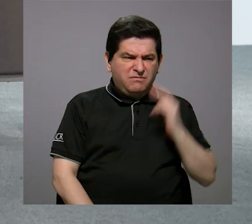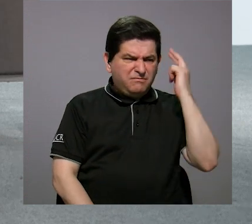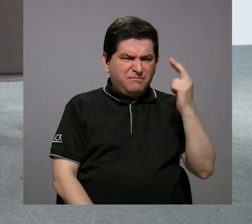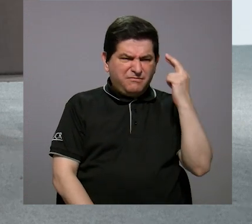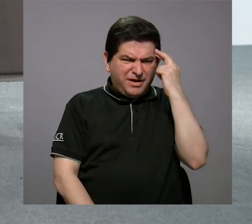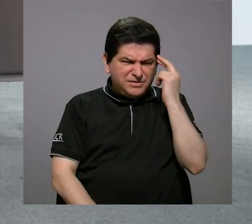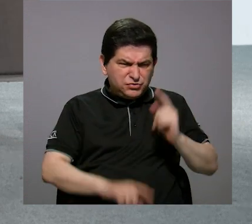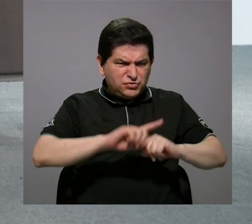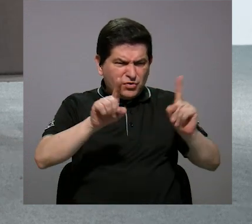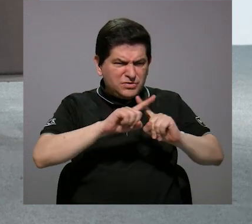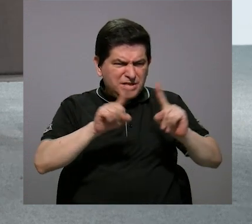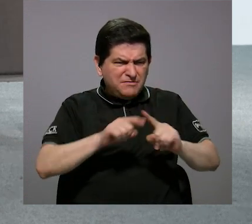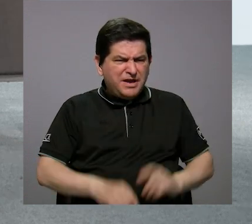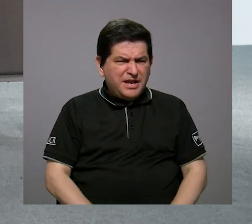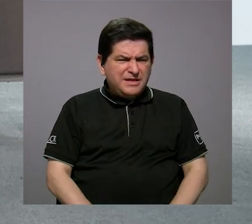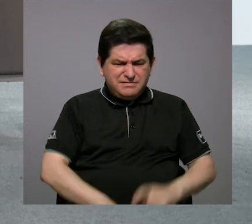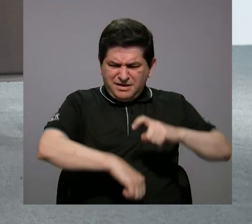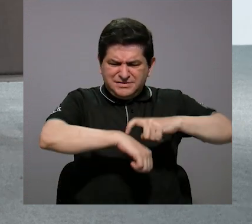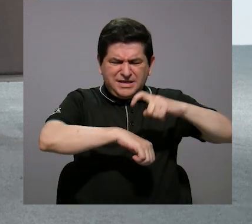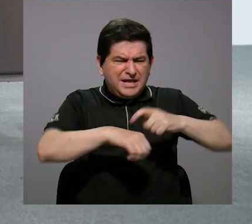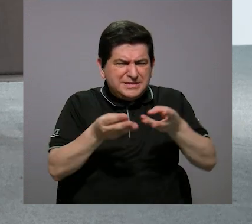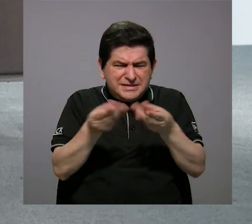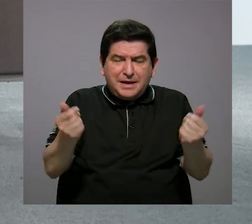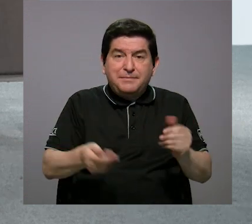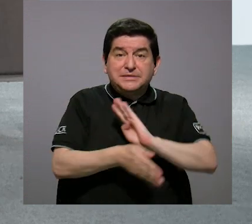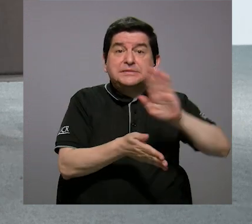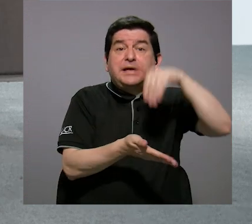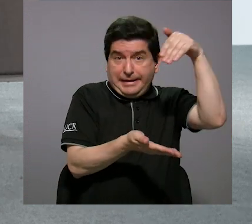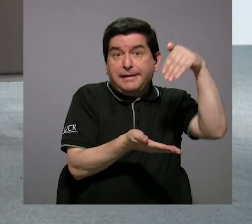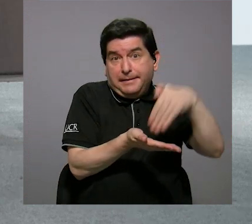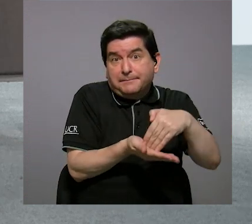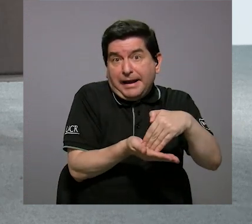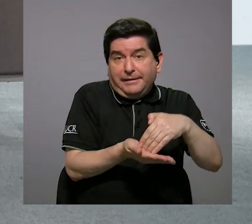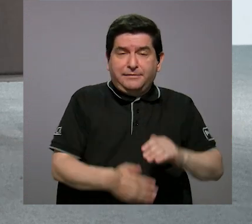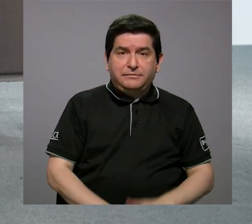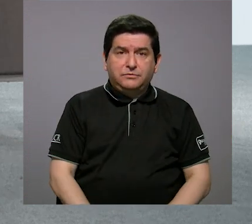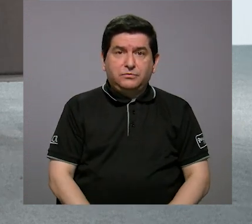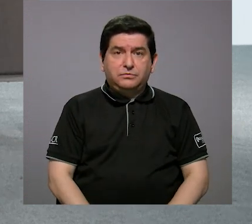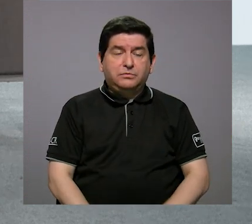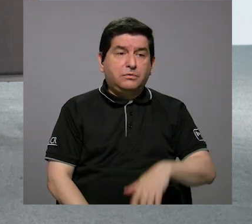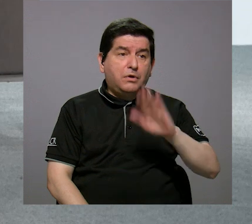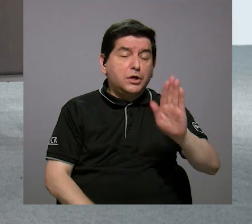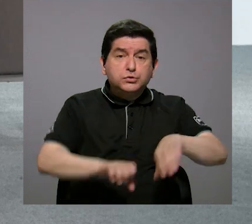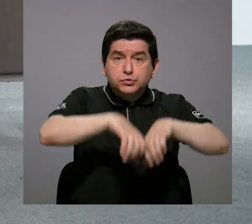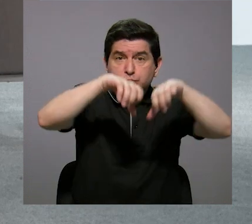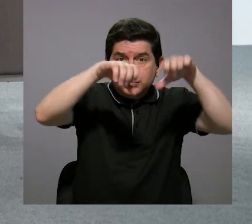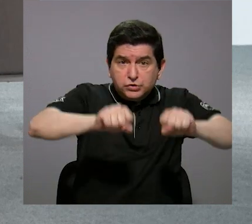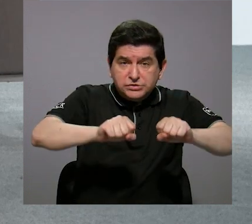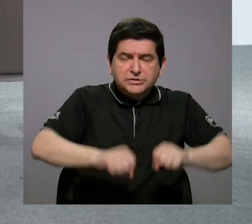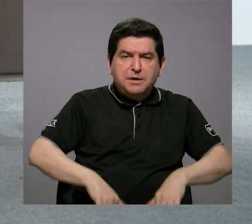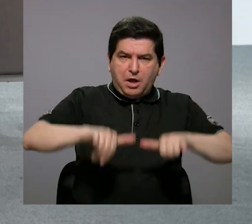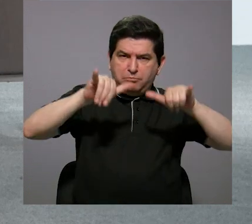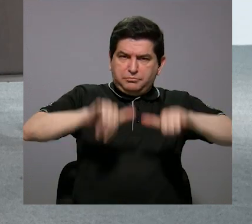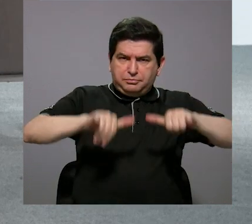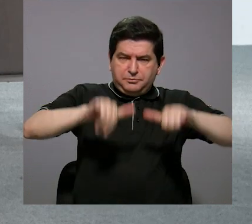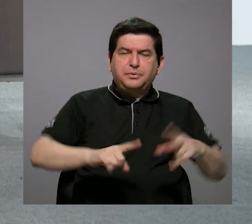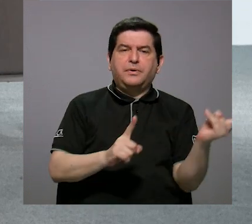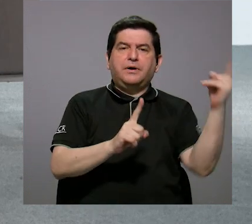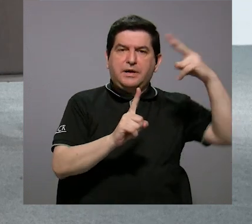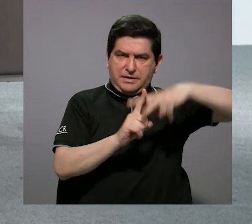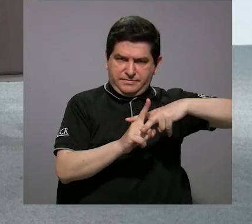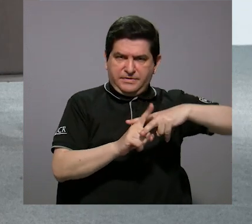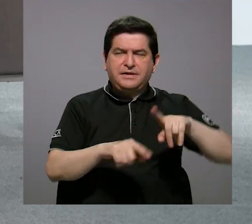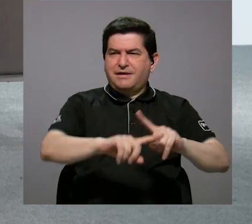qué se deben esos distintos grados de deterioro, porque bueno, obviamente el Banco Central, dentro de su sistema de conservación, pues